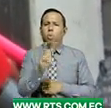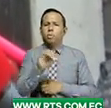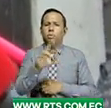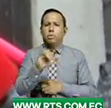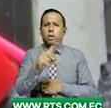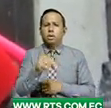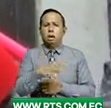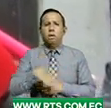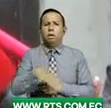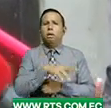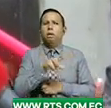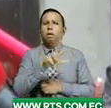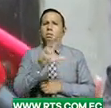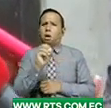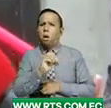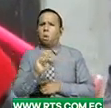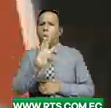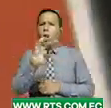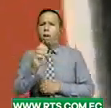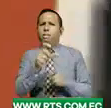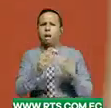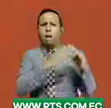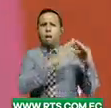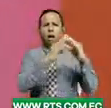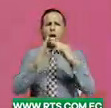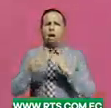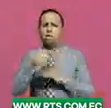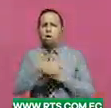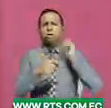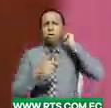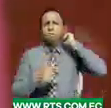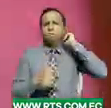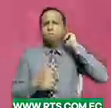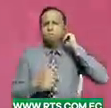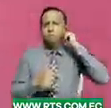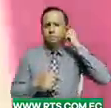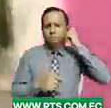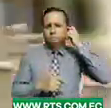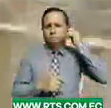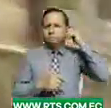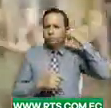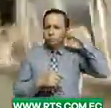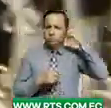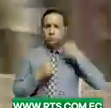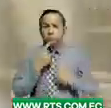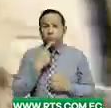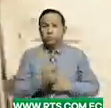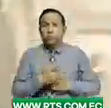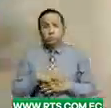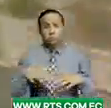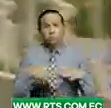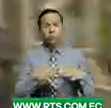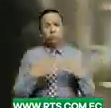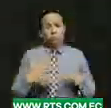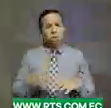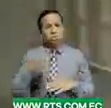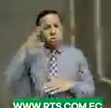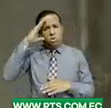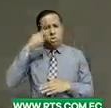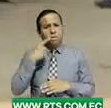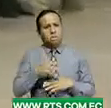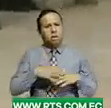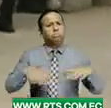250 militares participaron en una acción conjunta que permitió una liberación fortuita. Las